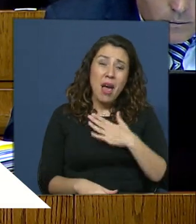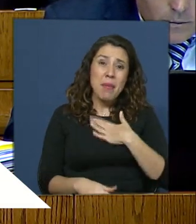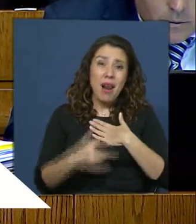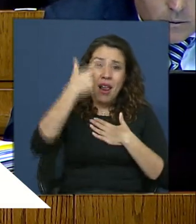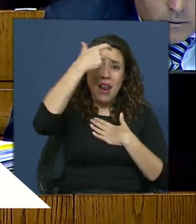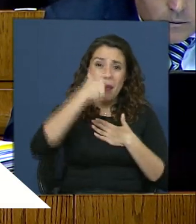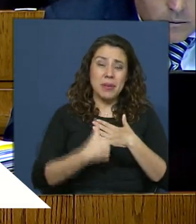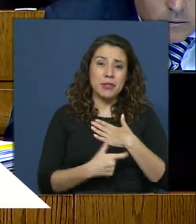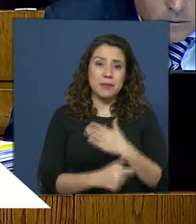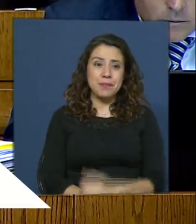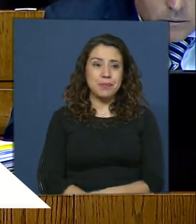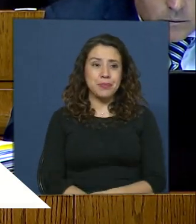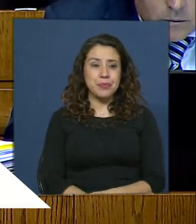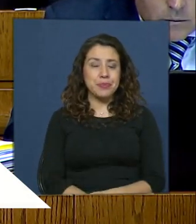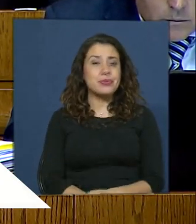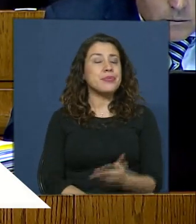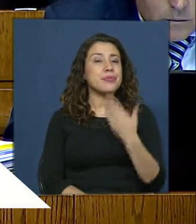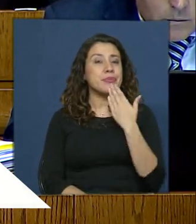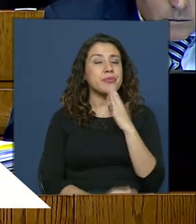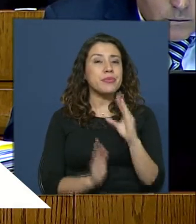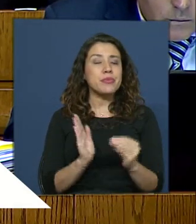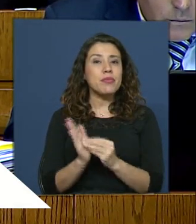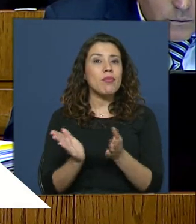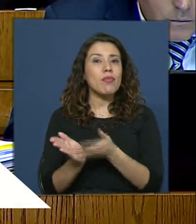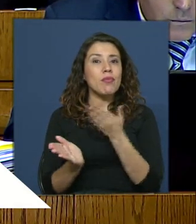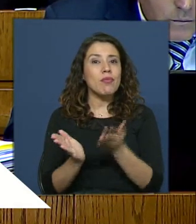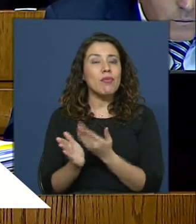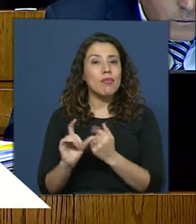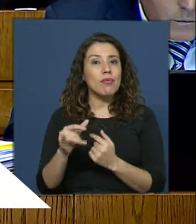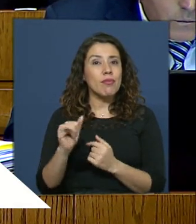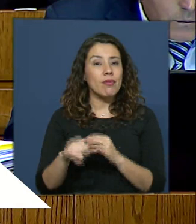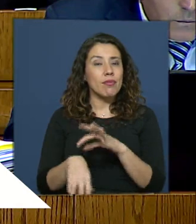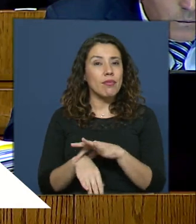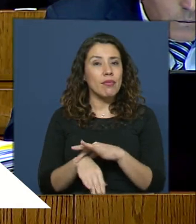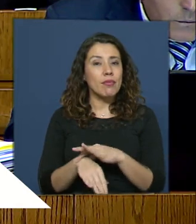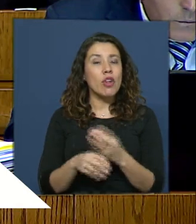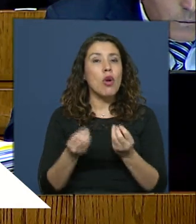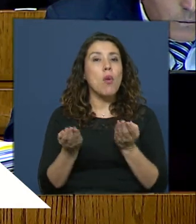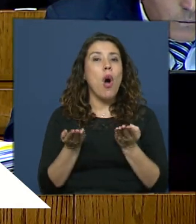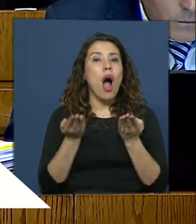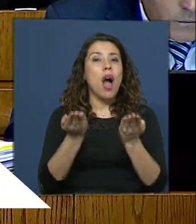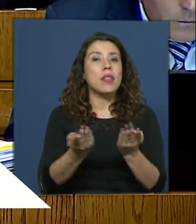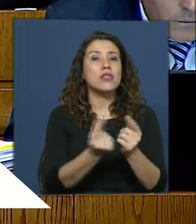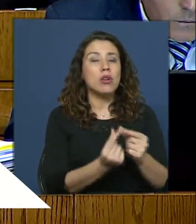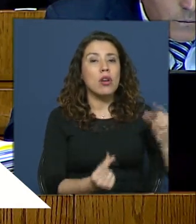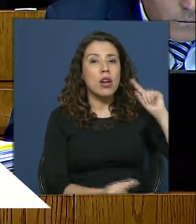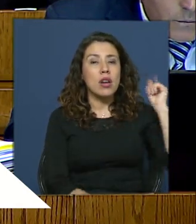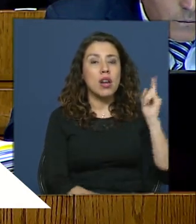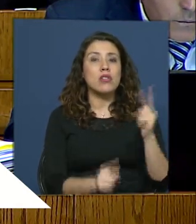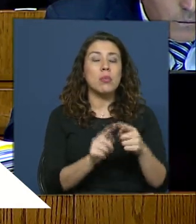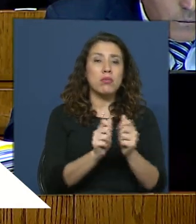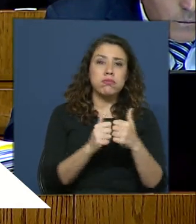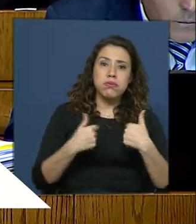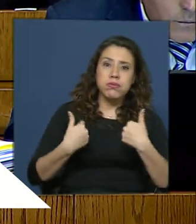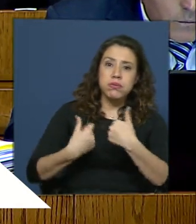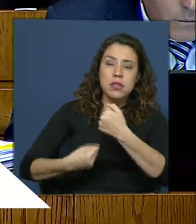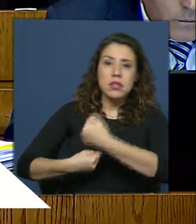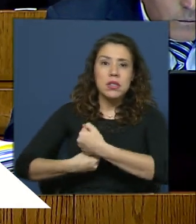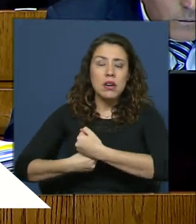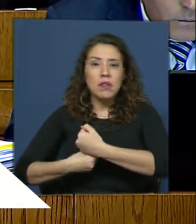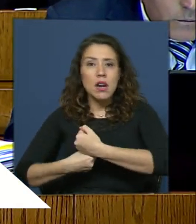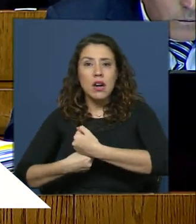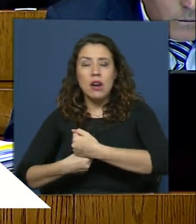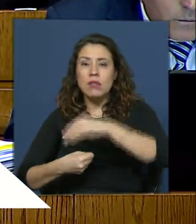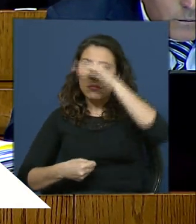persona. Y también que se establezcan las guías clínicas y los protocolos de atención nacional a través de una mesa de trabajo que incluya